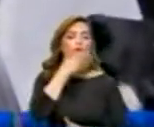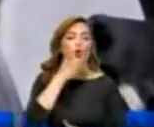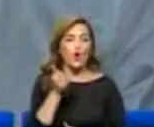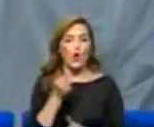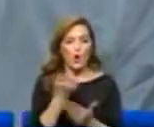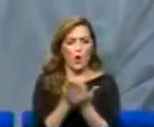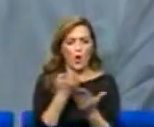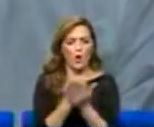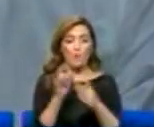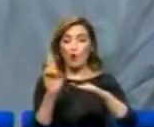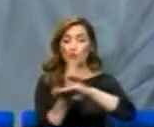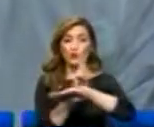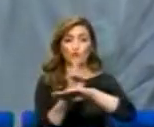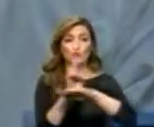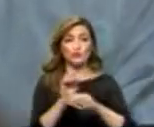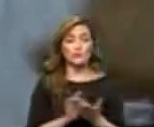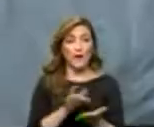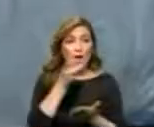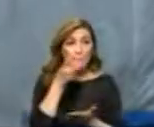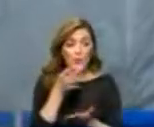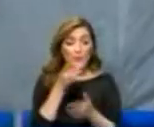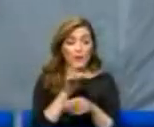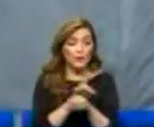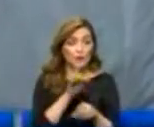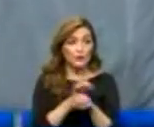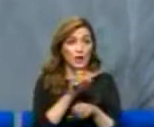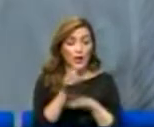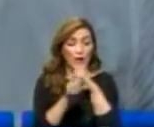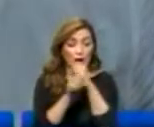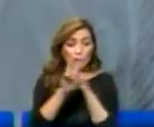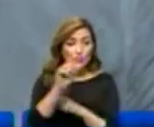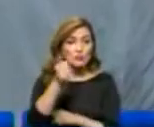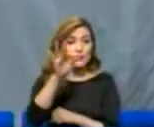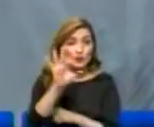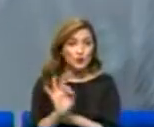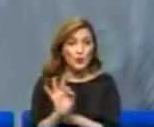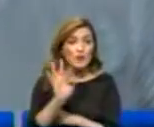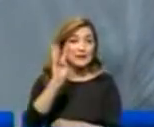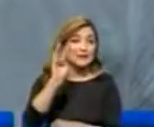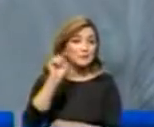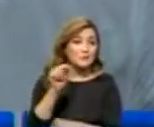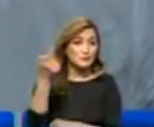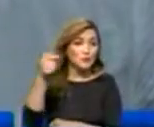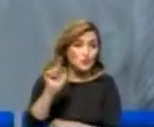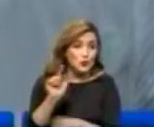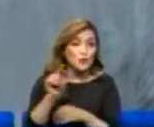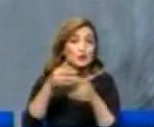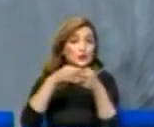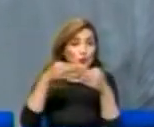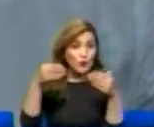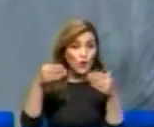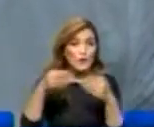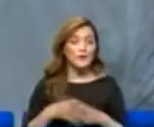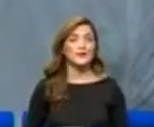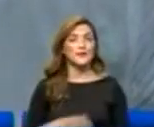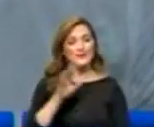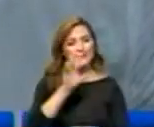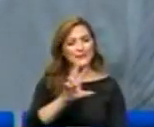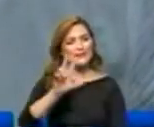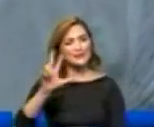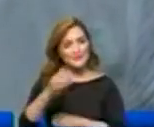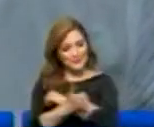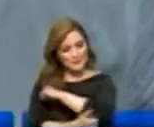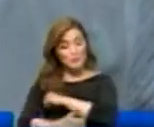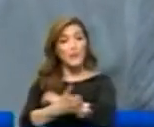planta. En el cannabis medicinal, hoy, a 2019, son 6 mil millones de dólares. Tenemos 33 países